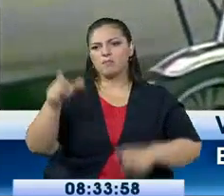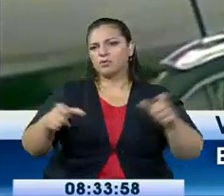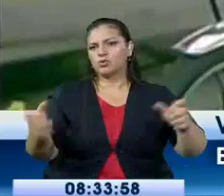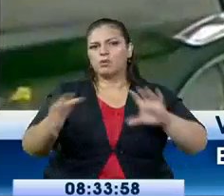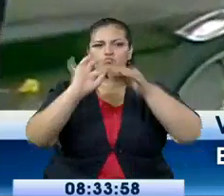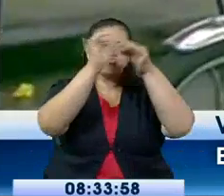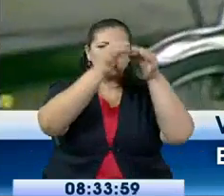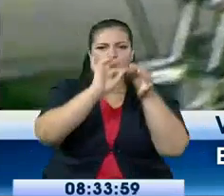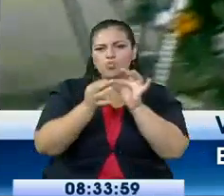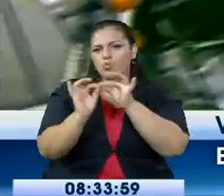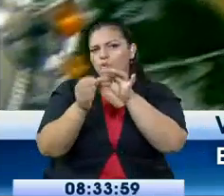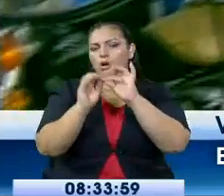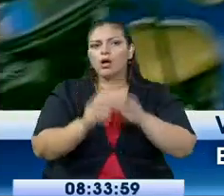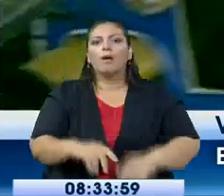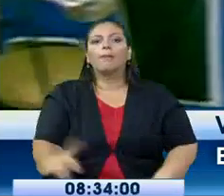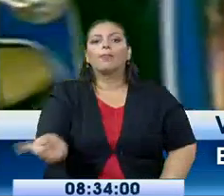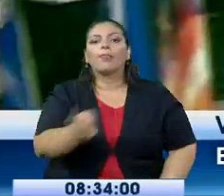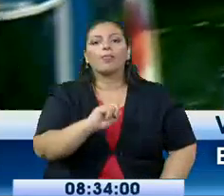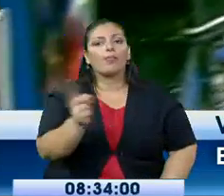¿no?